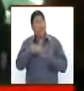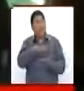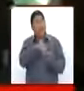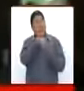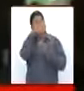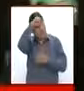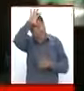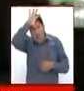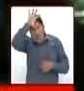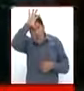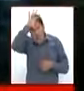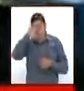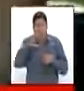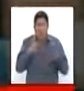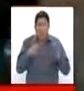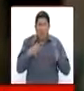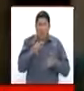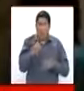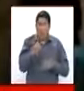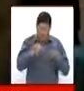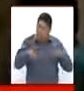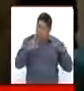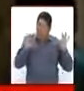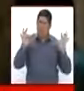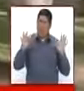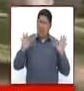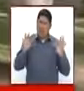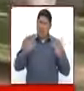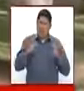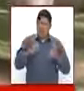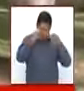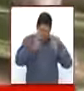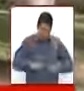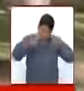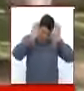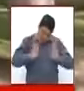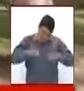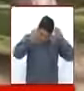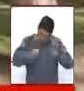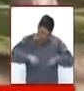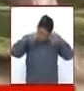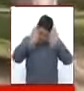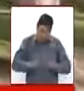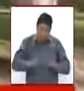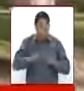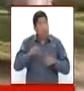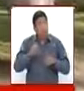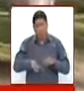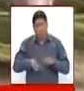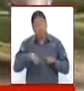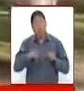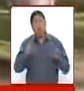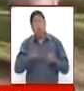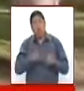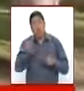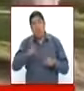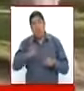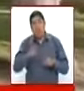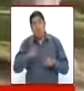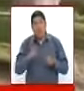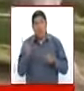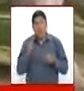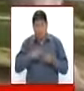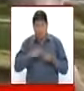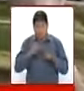capital tarijeña se registra como mínimo 10 fiestas clandestinas cada fin de semana. En la mayoría de ellas, el requisito indispensable es que